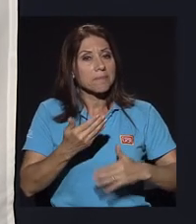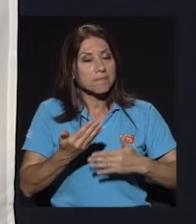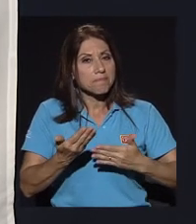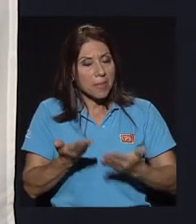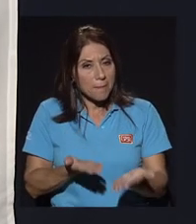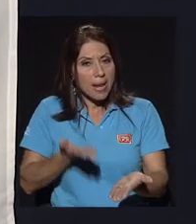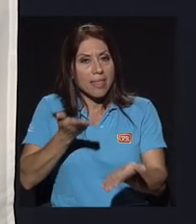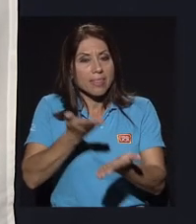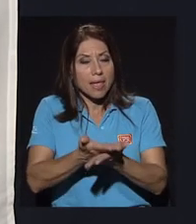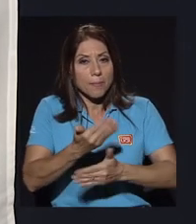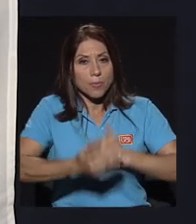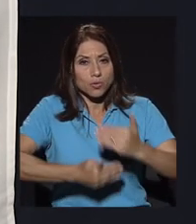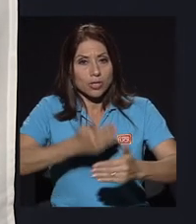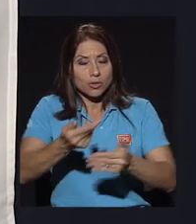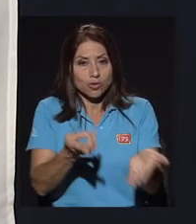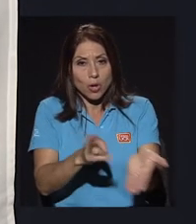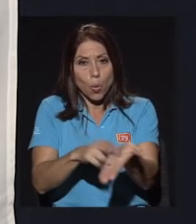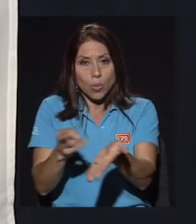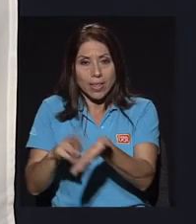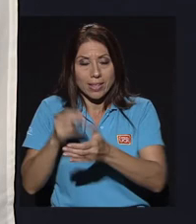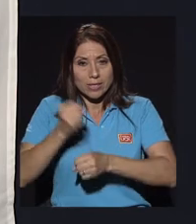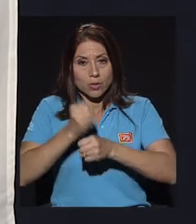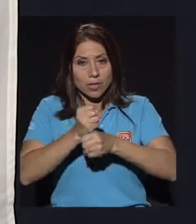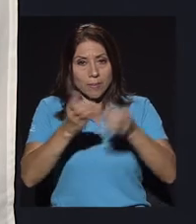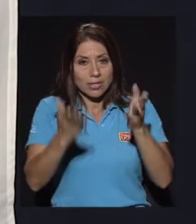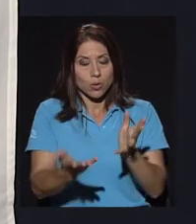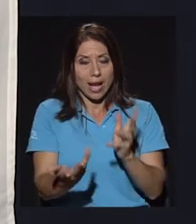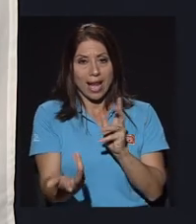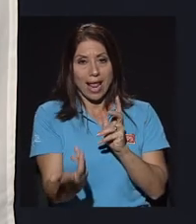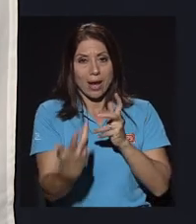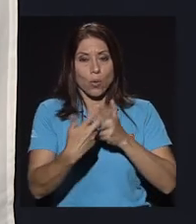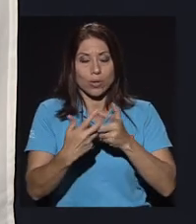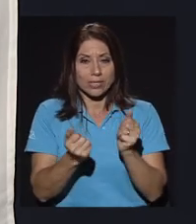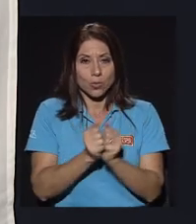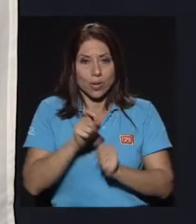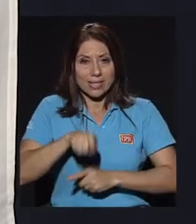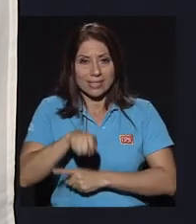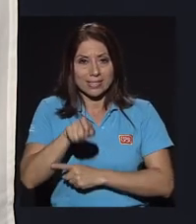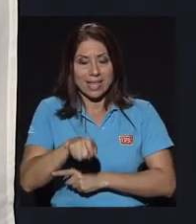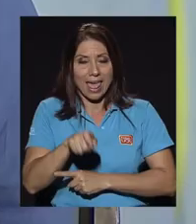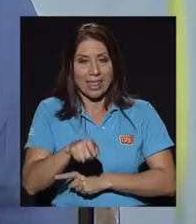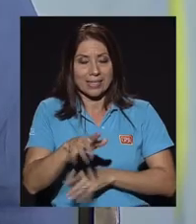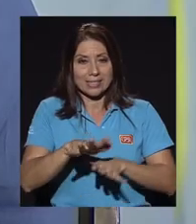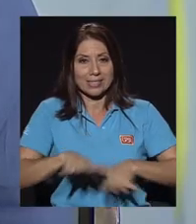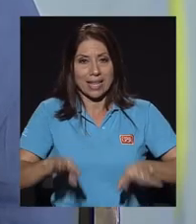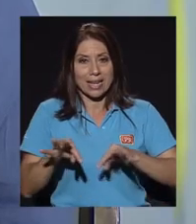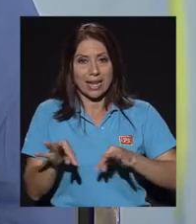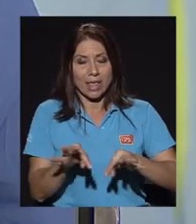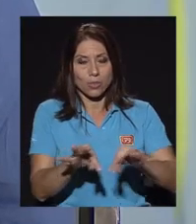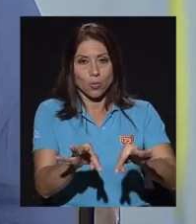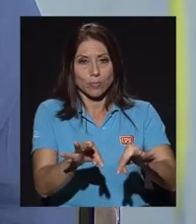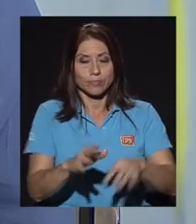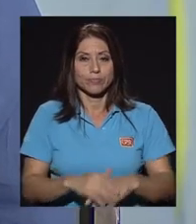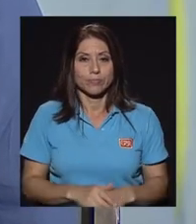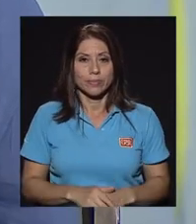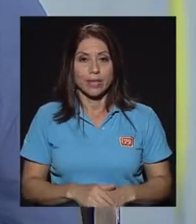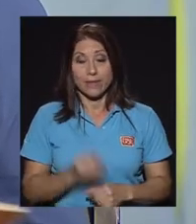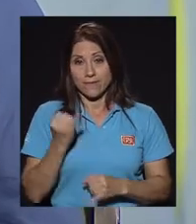contratación de personal que sean acordes con las necesidades del cantón.